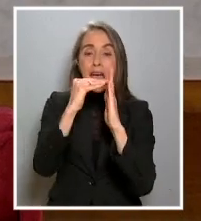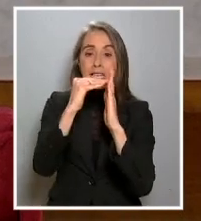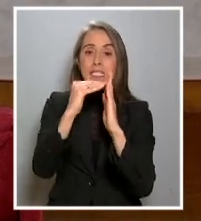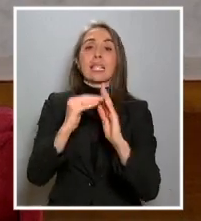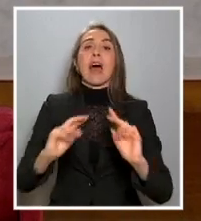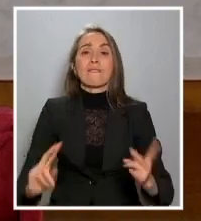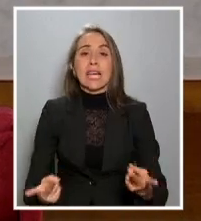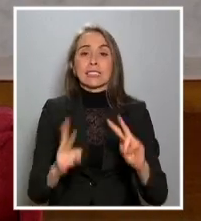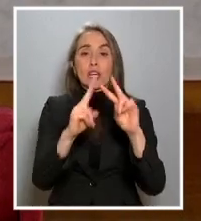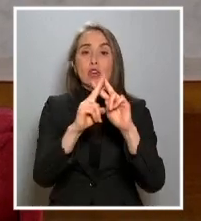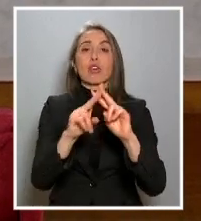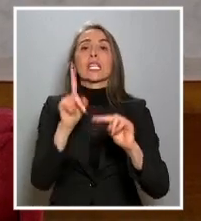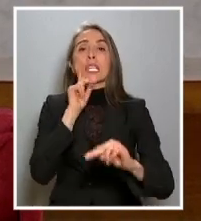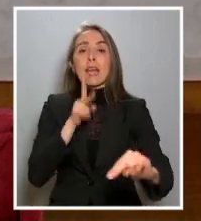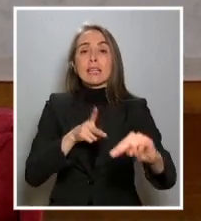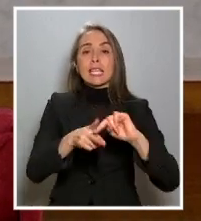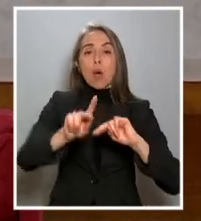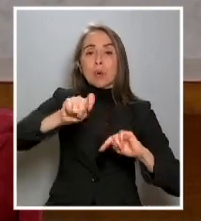próximo gobierno.